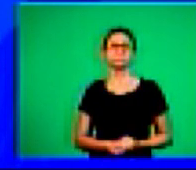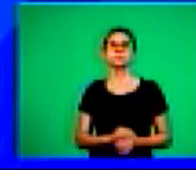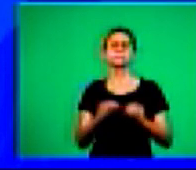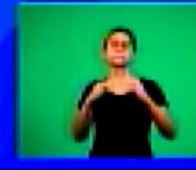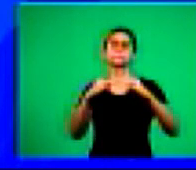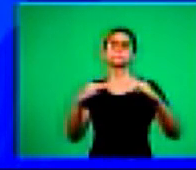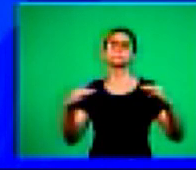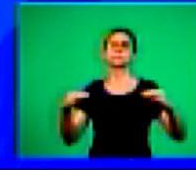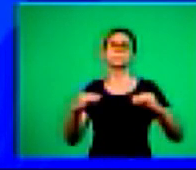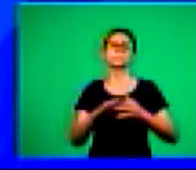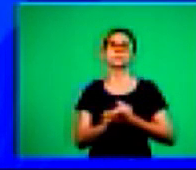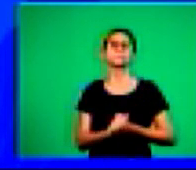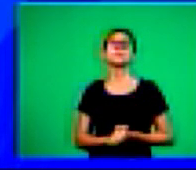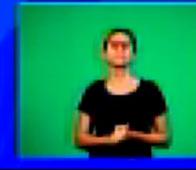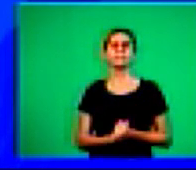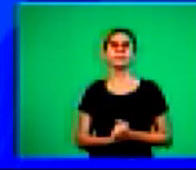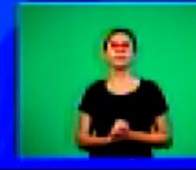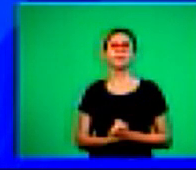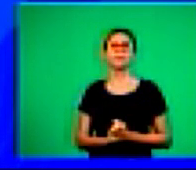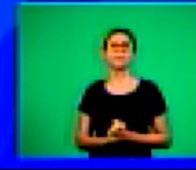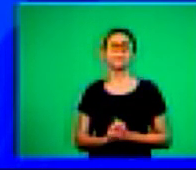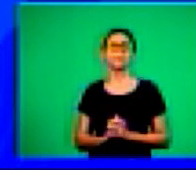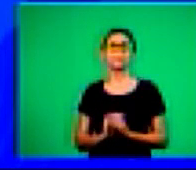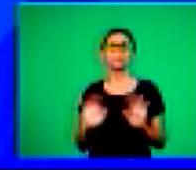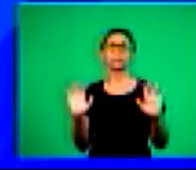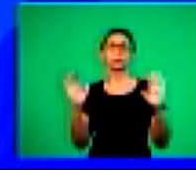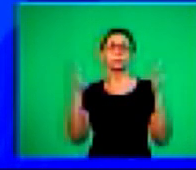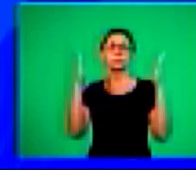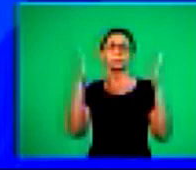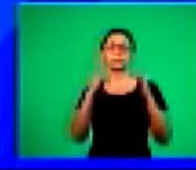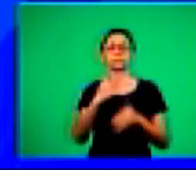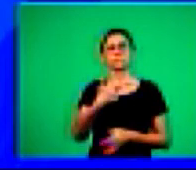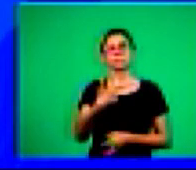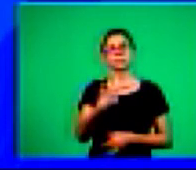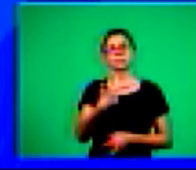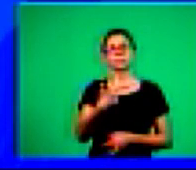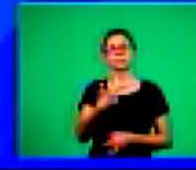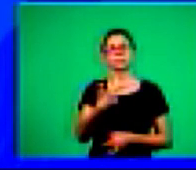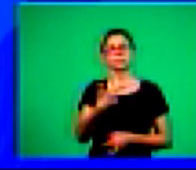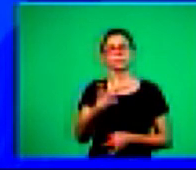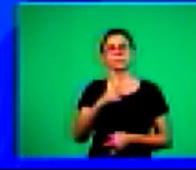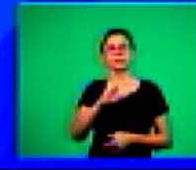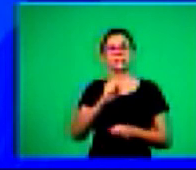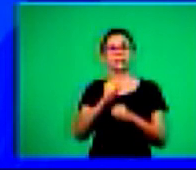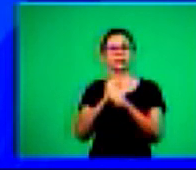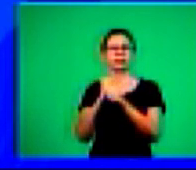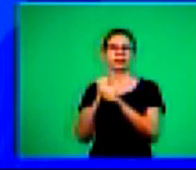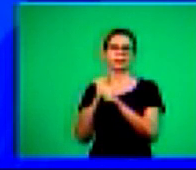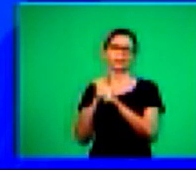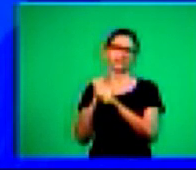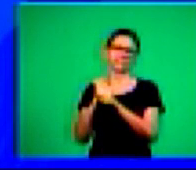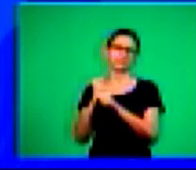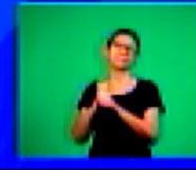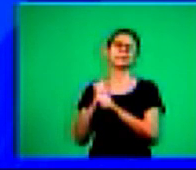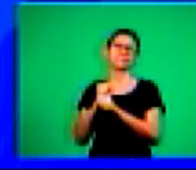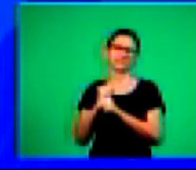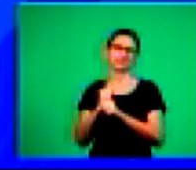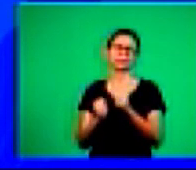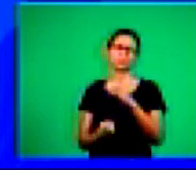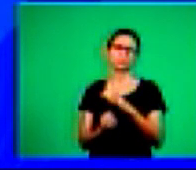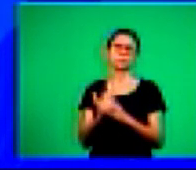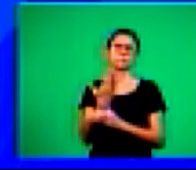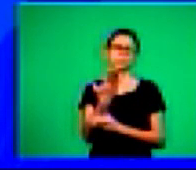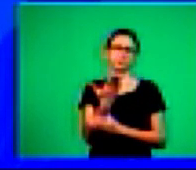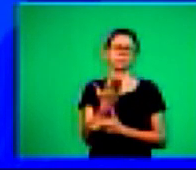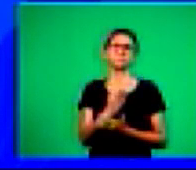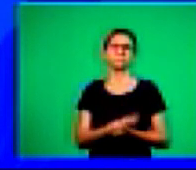y este maná y estaba conmemorando 20 años de existencia desde que fue consagrado este maná jim y